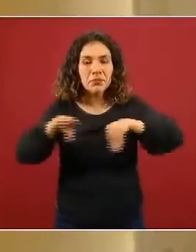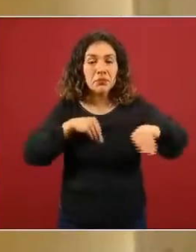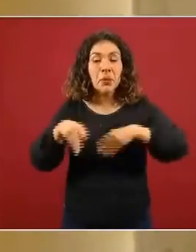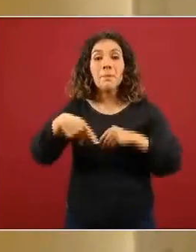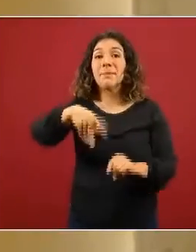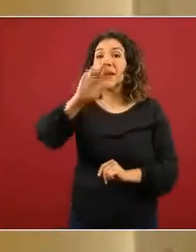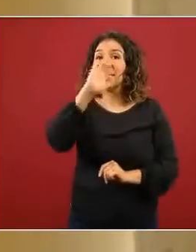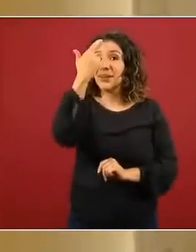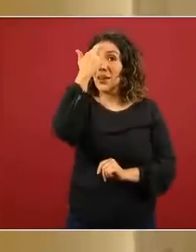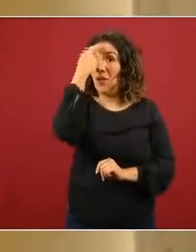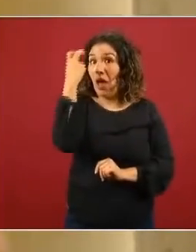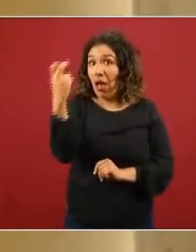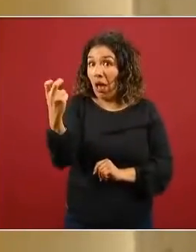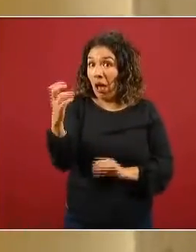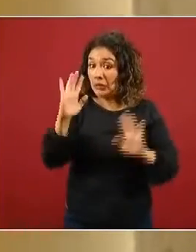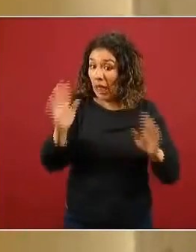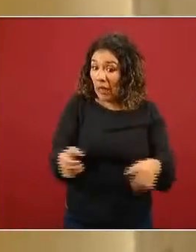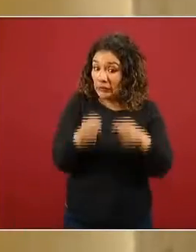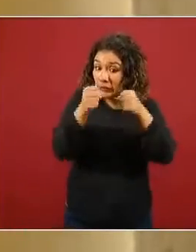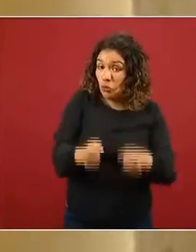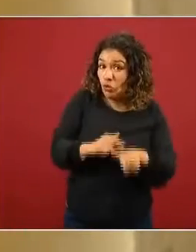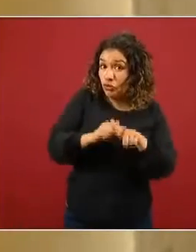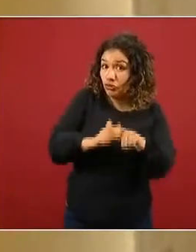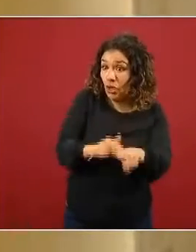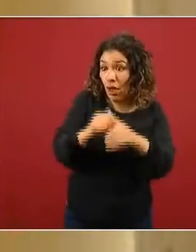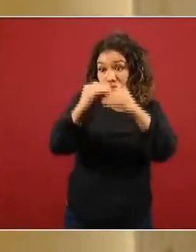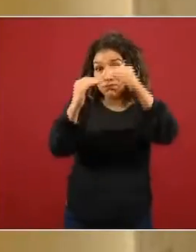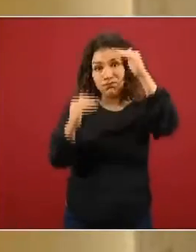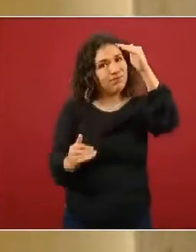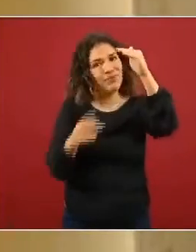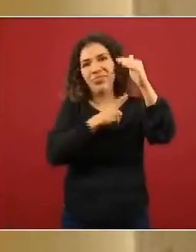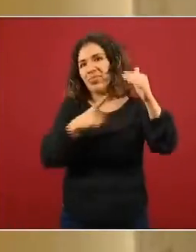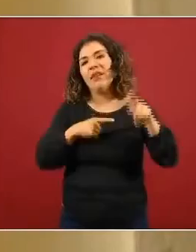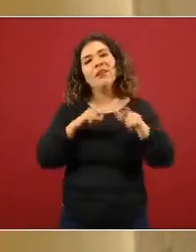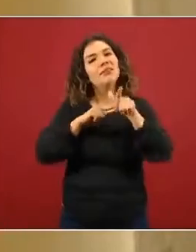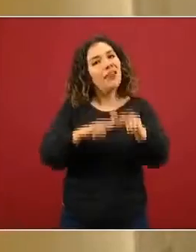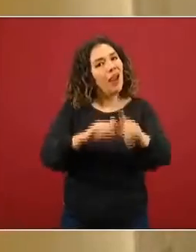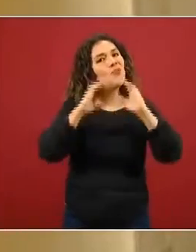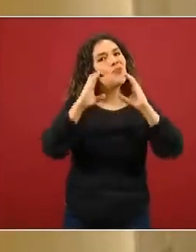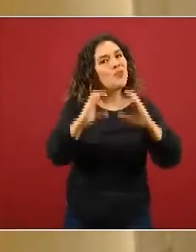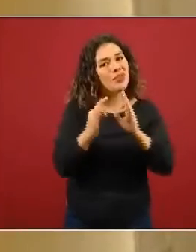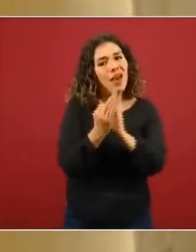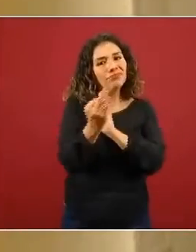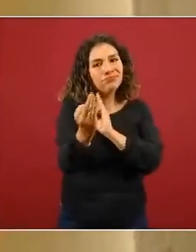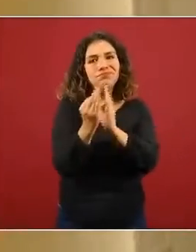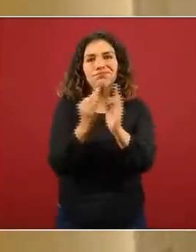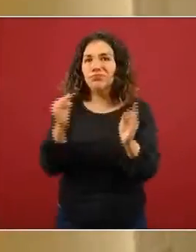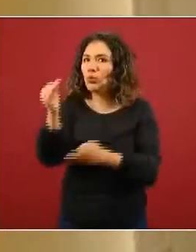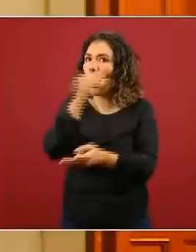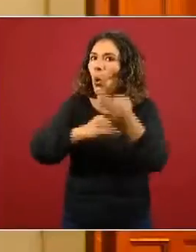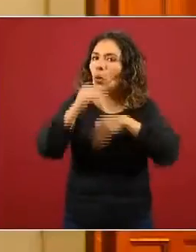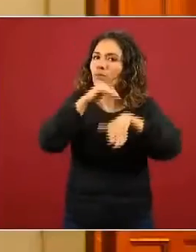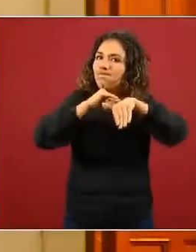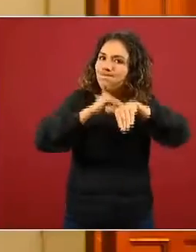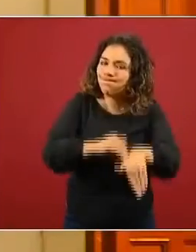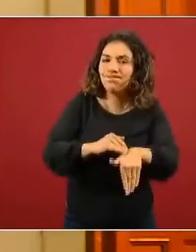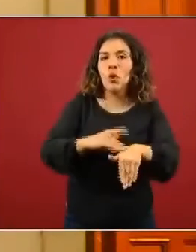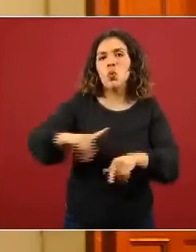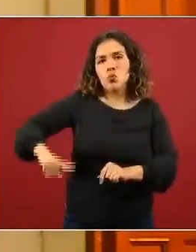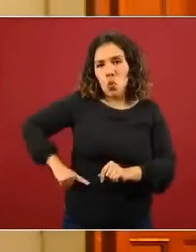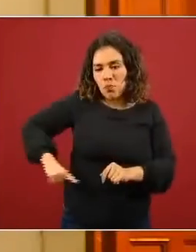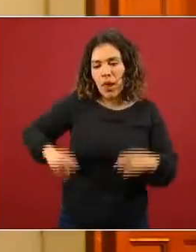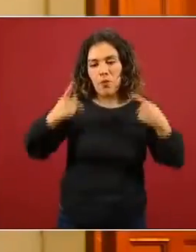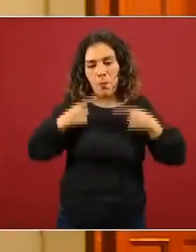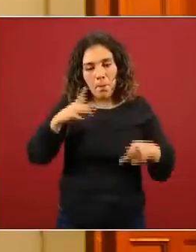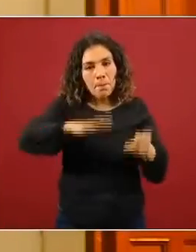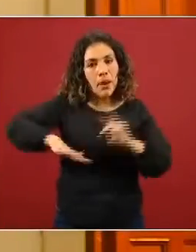pero recordemos que esto no asegura continuar si no se aplican las medidas de manera conjunta, gobierno y población.